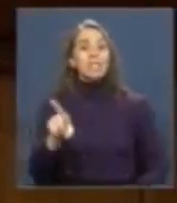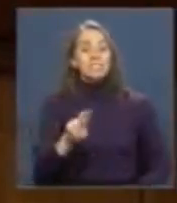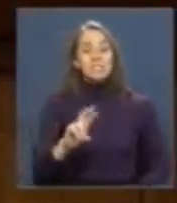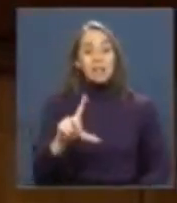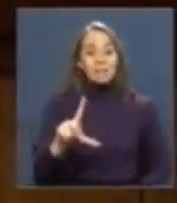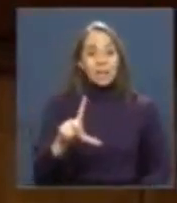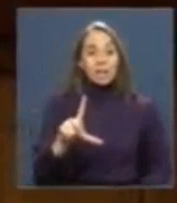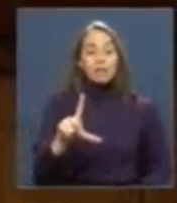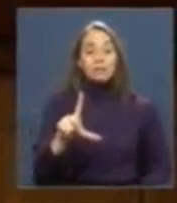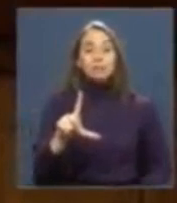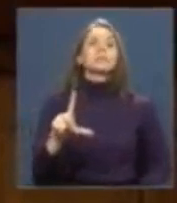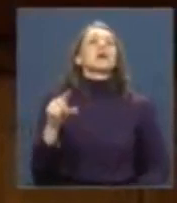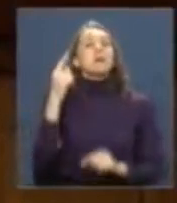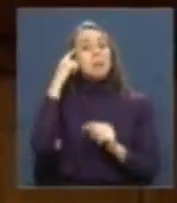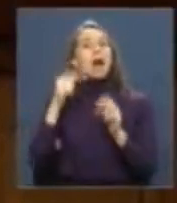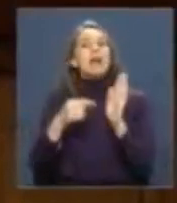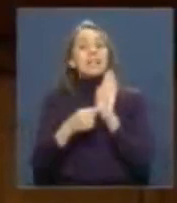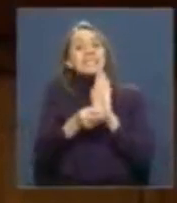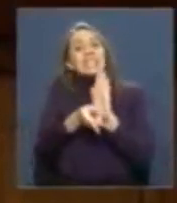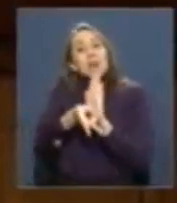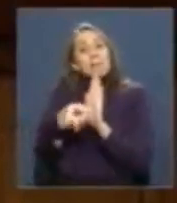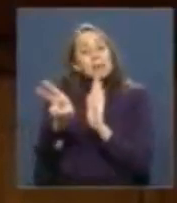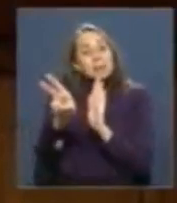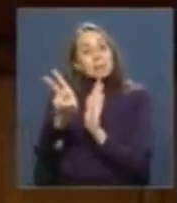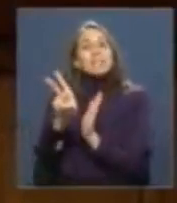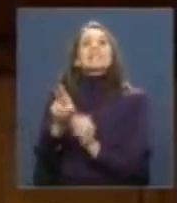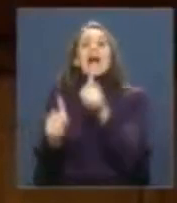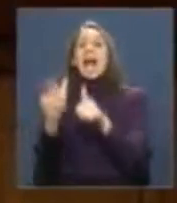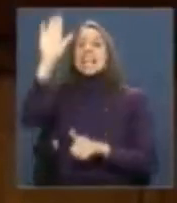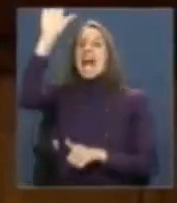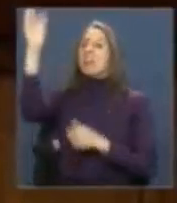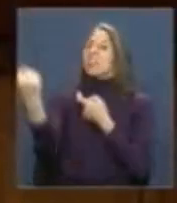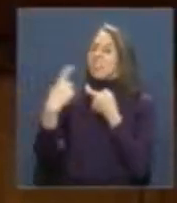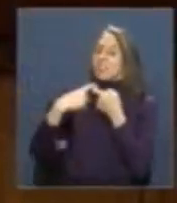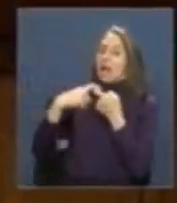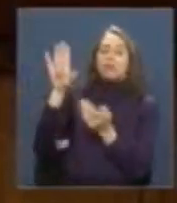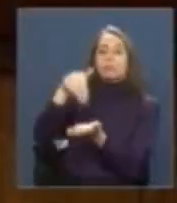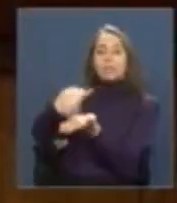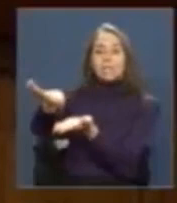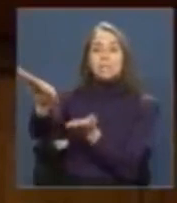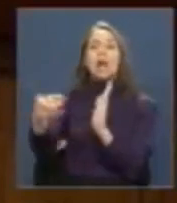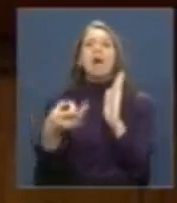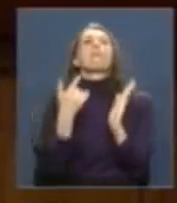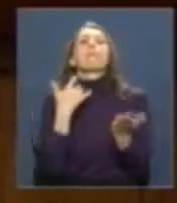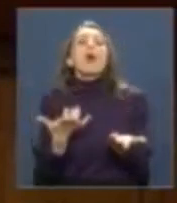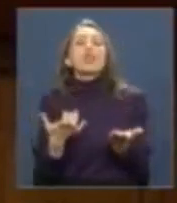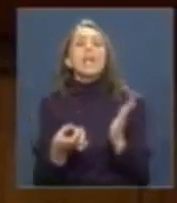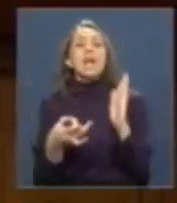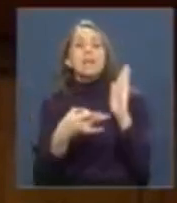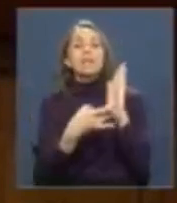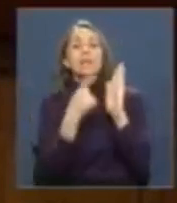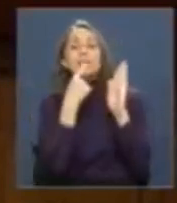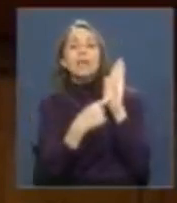correspondientes para facultar lo para rechazar candidaturas que infrinjan el límite de reelección no